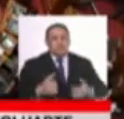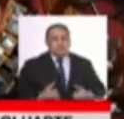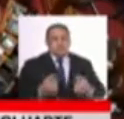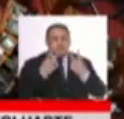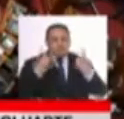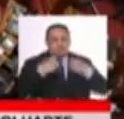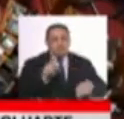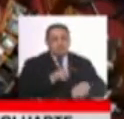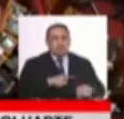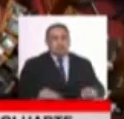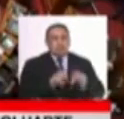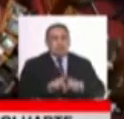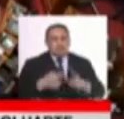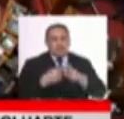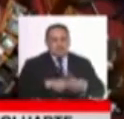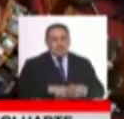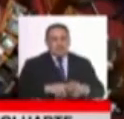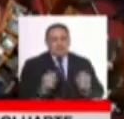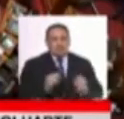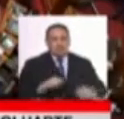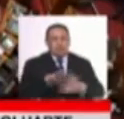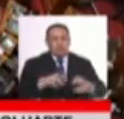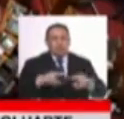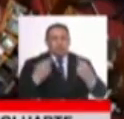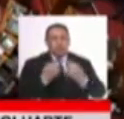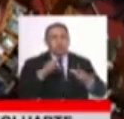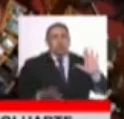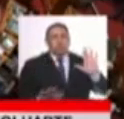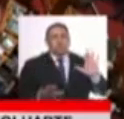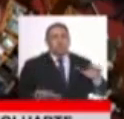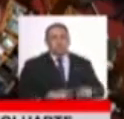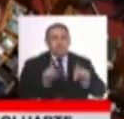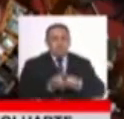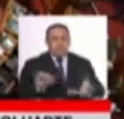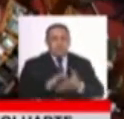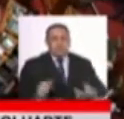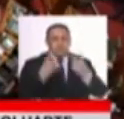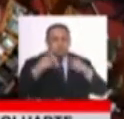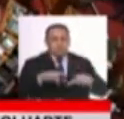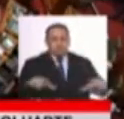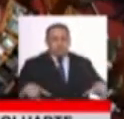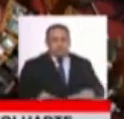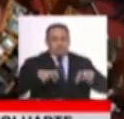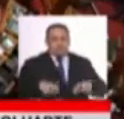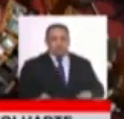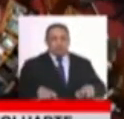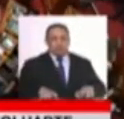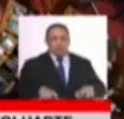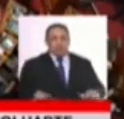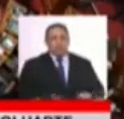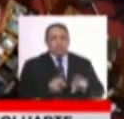política con el otro grupo. Y hacer política es conceder, ¿no es cierto?, conversar y poder